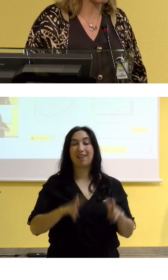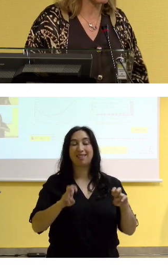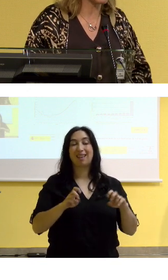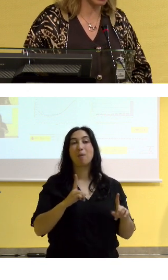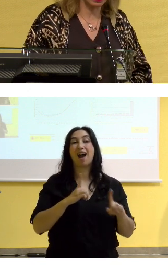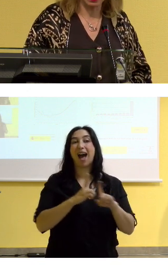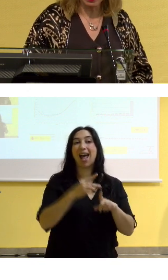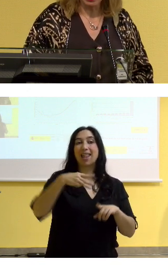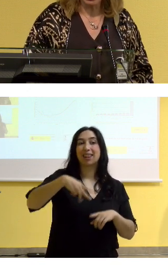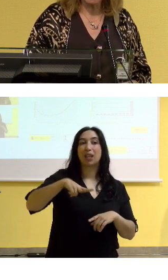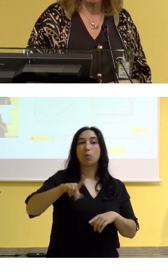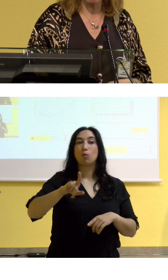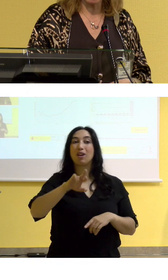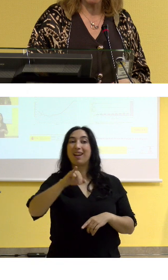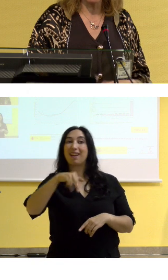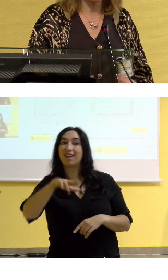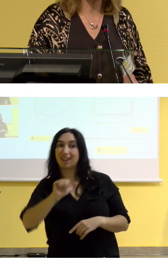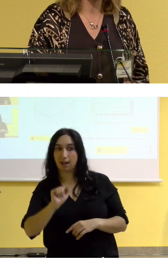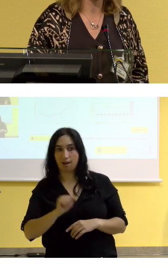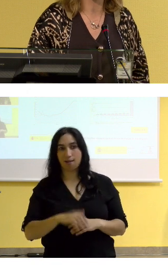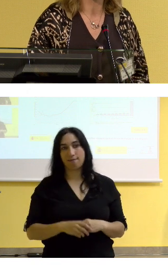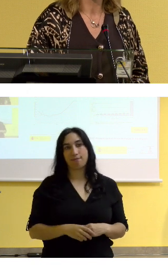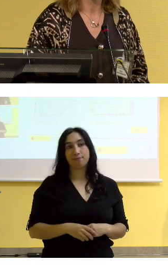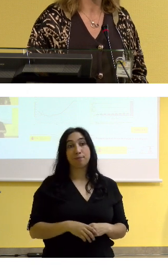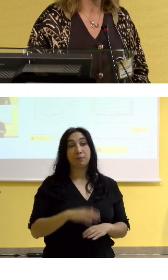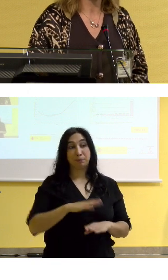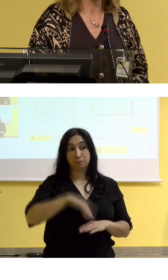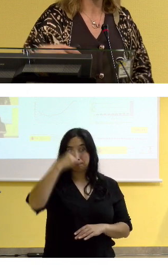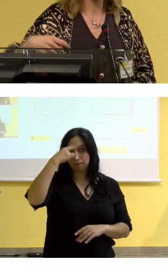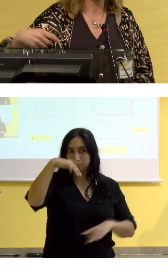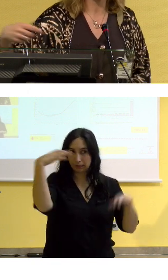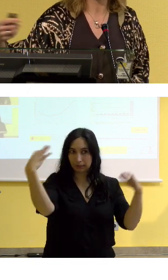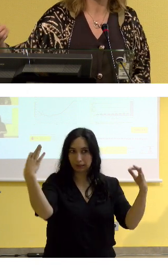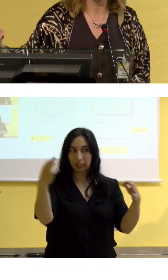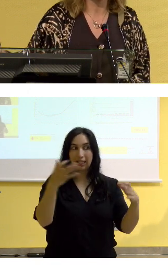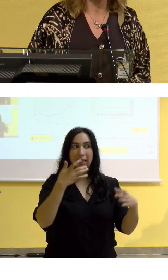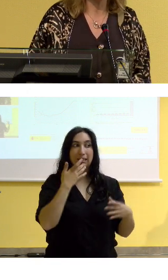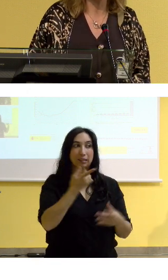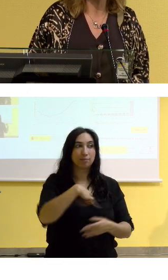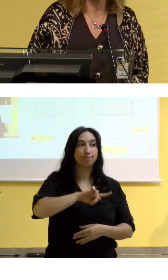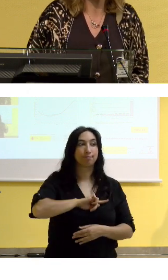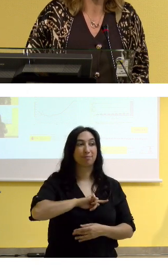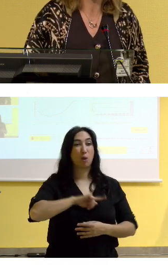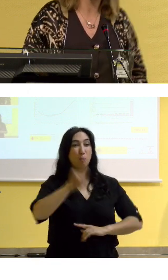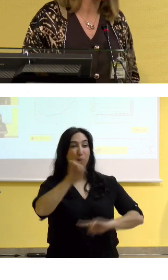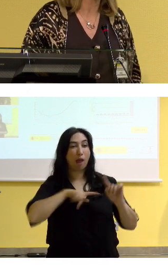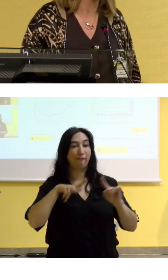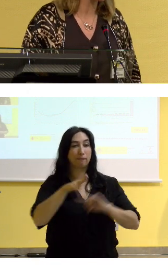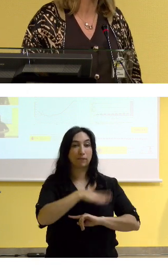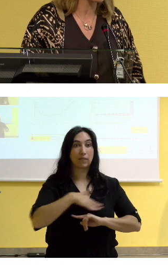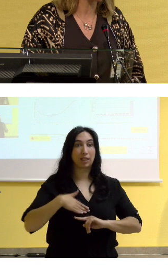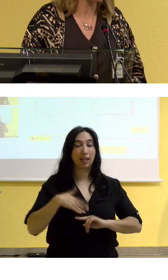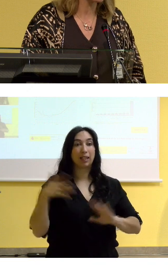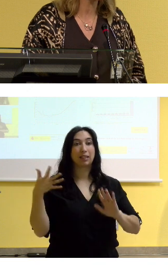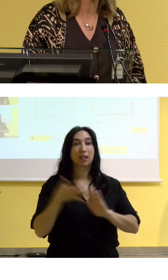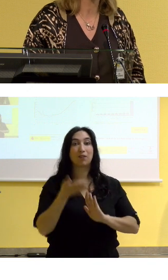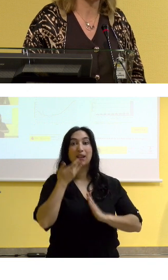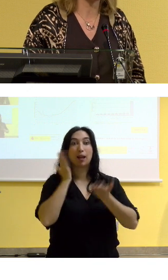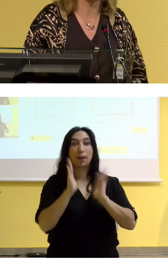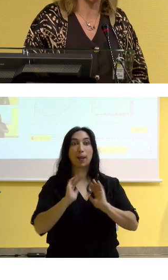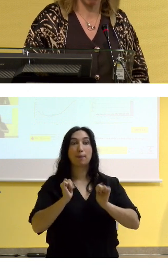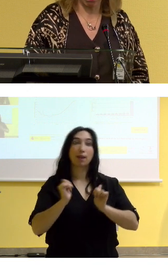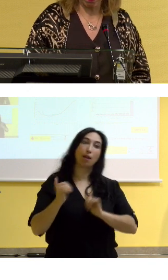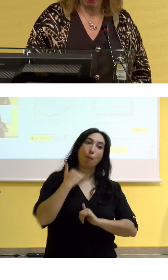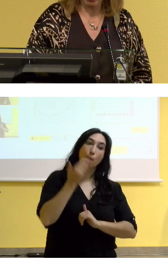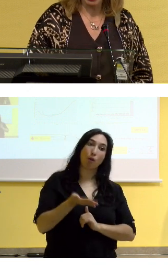para que lo entendáis. Y esto lo que nos tiene que hacer ver es que si queremos evitar esas alteraciones, cuanto antes hagamos los tratamientos,